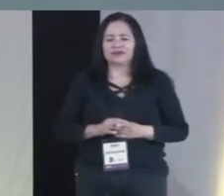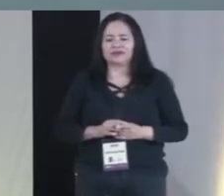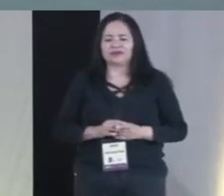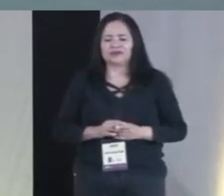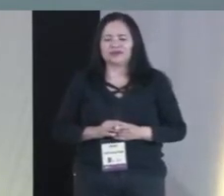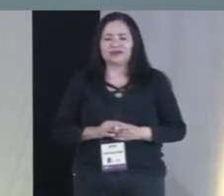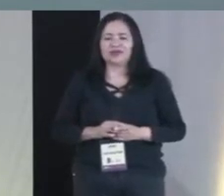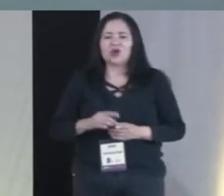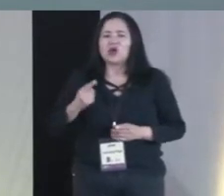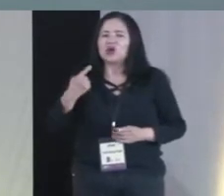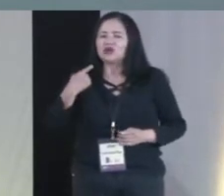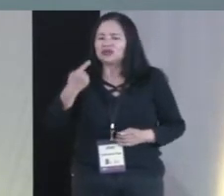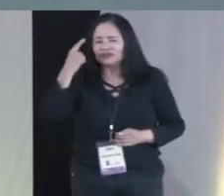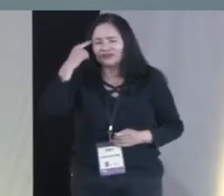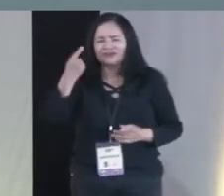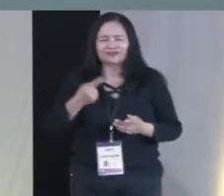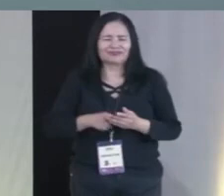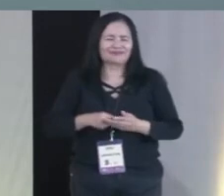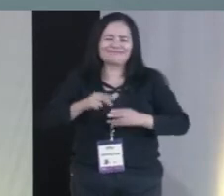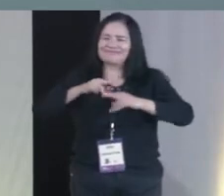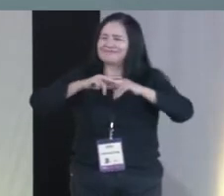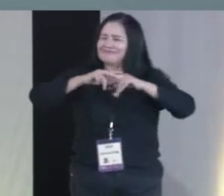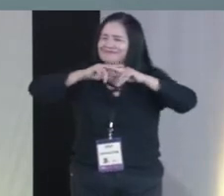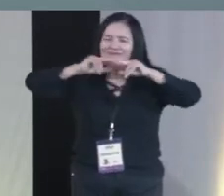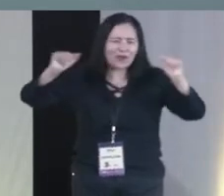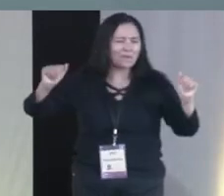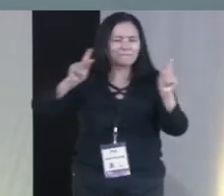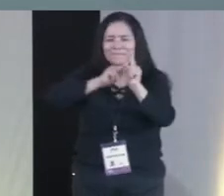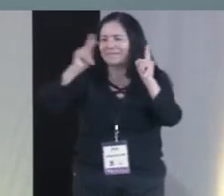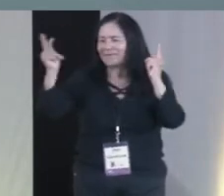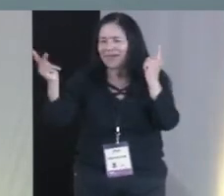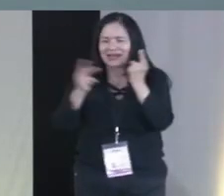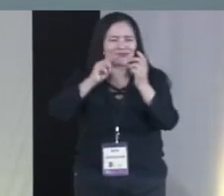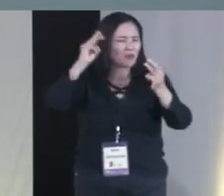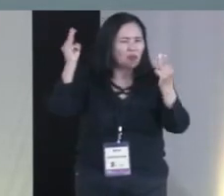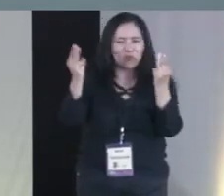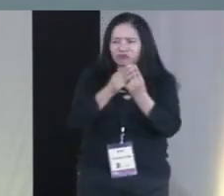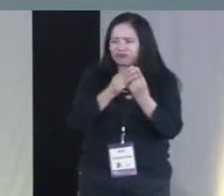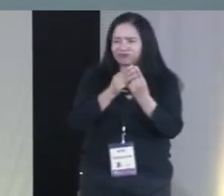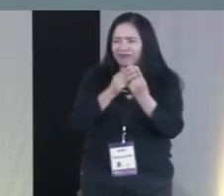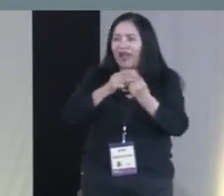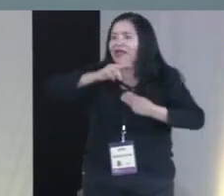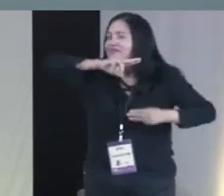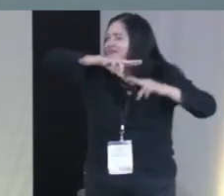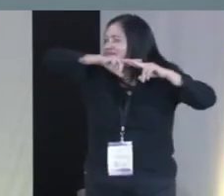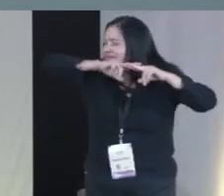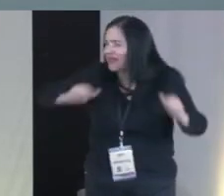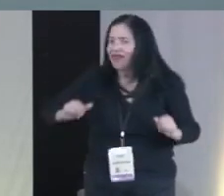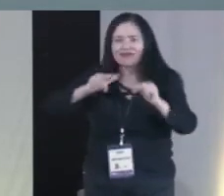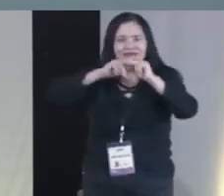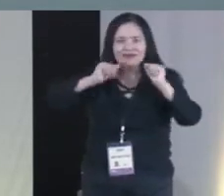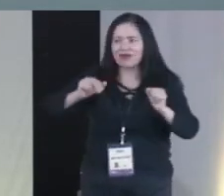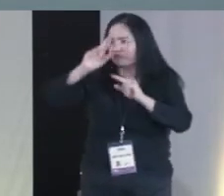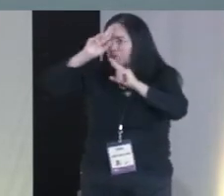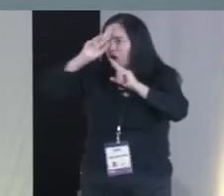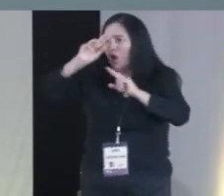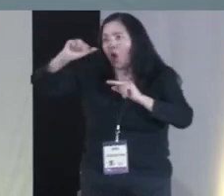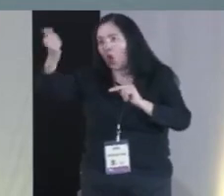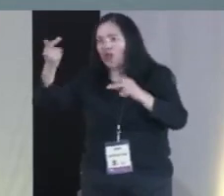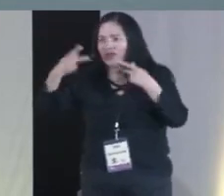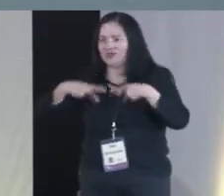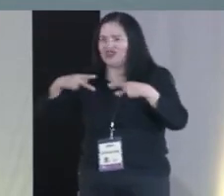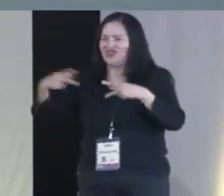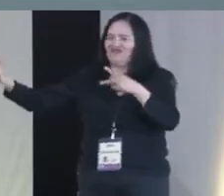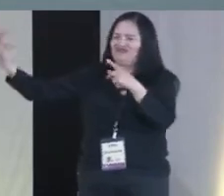que ningún país del mundo le hace homenajes a sus invasores, ni le hace homenajes a